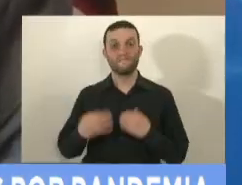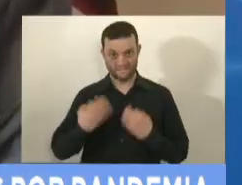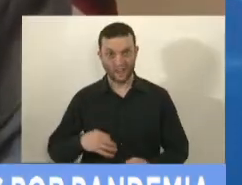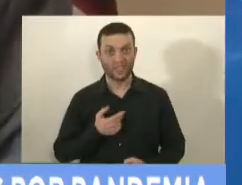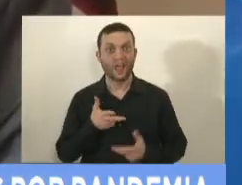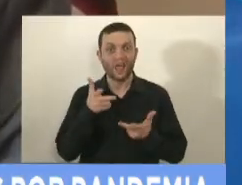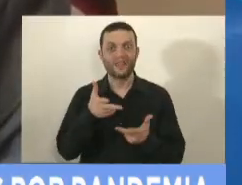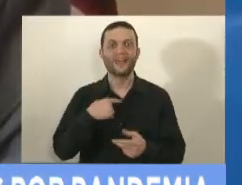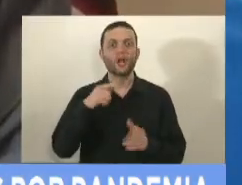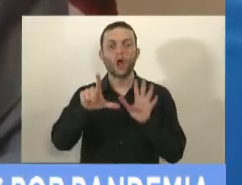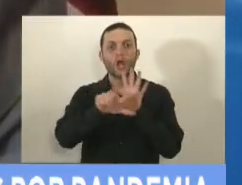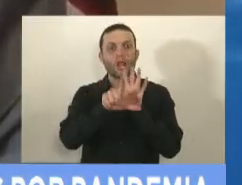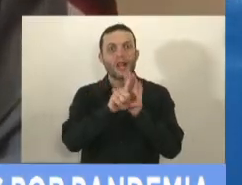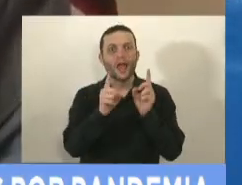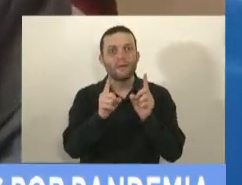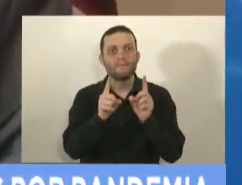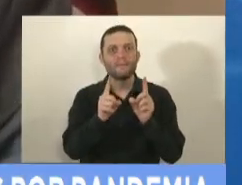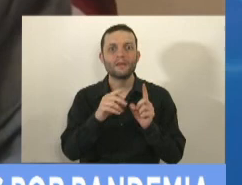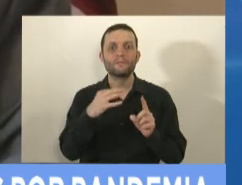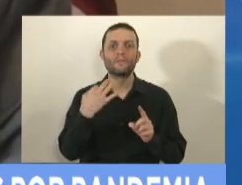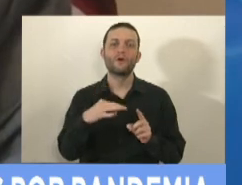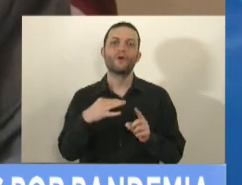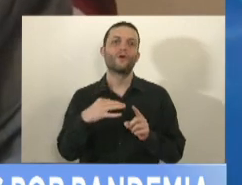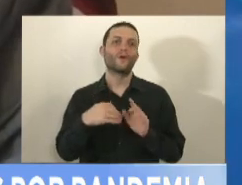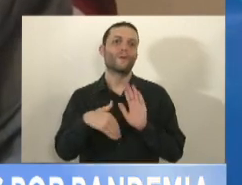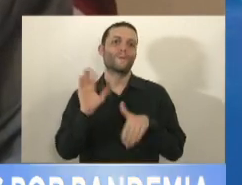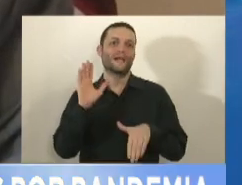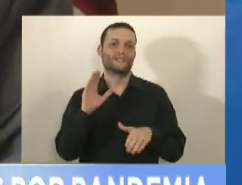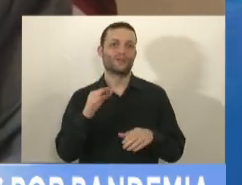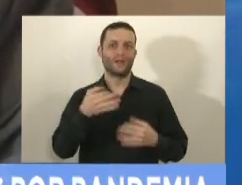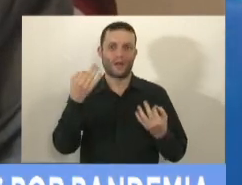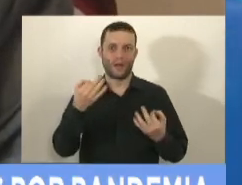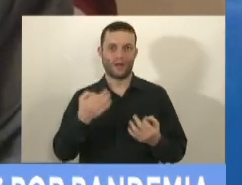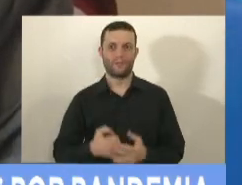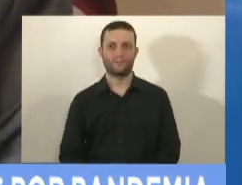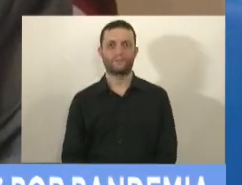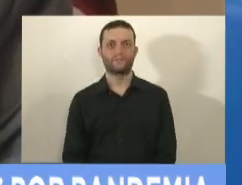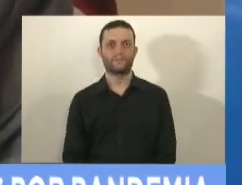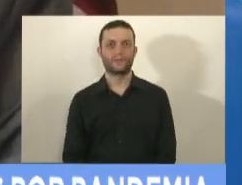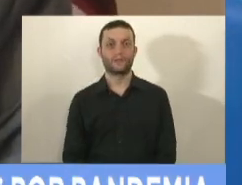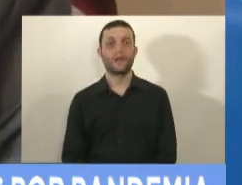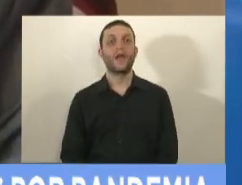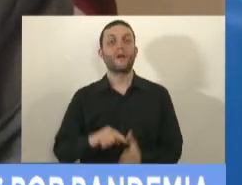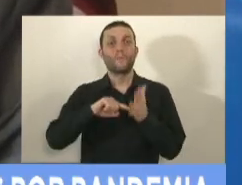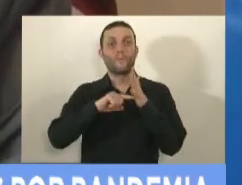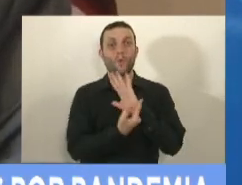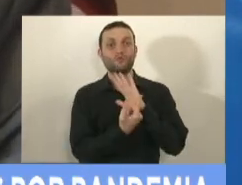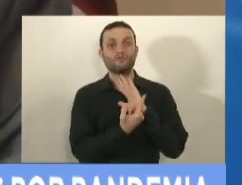señalado que esta es una ley que requiere una mayoría calificada. El artículo 77 de la Constitución Nacional